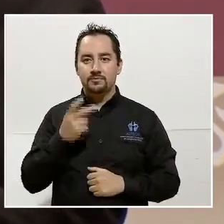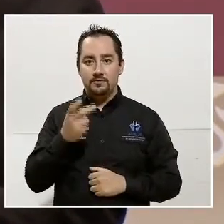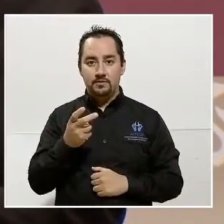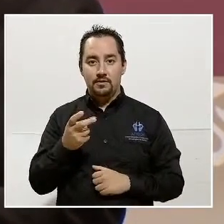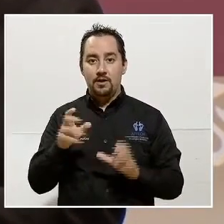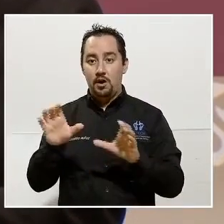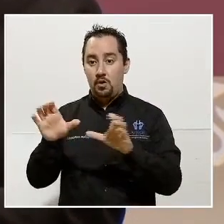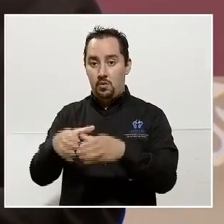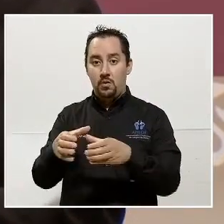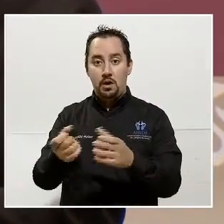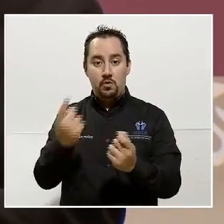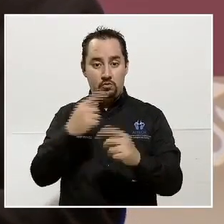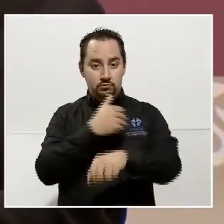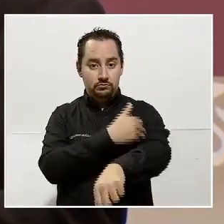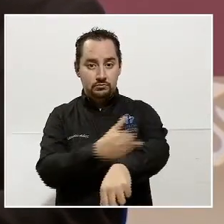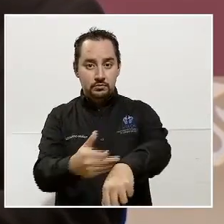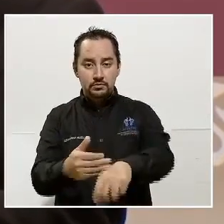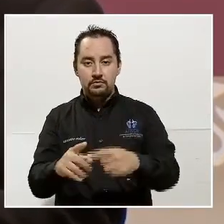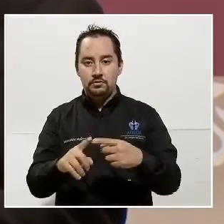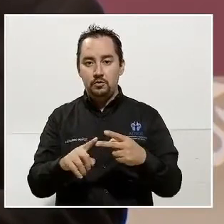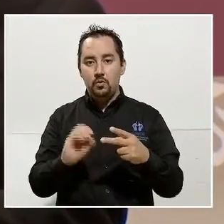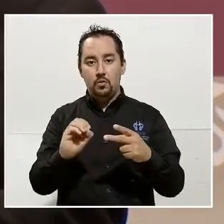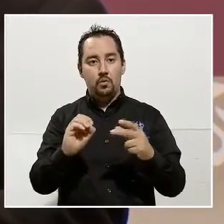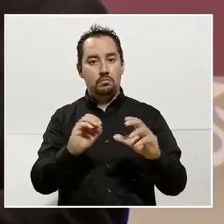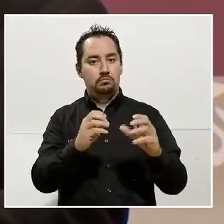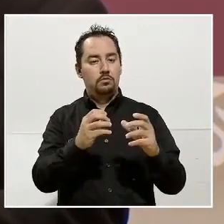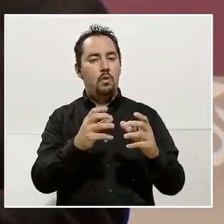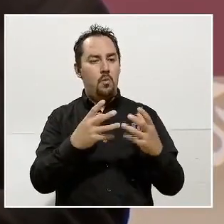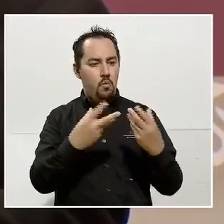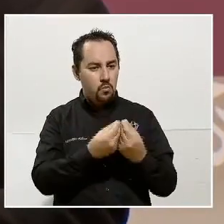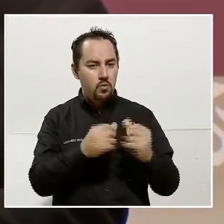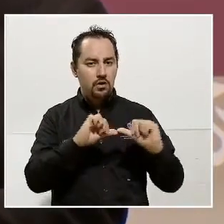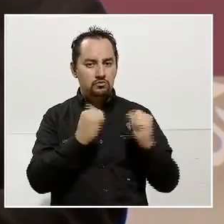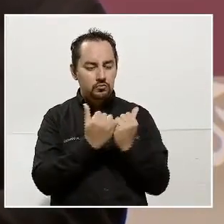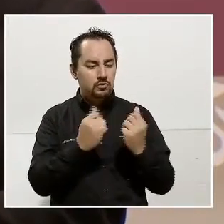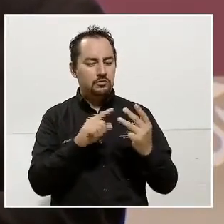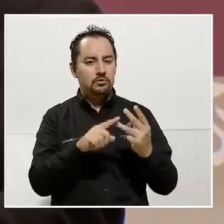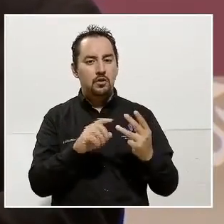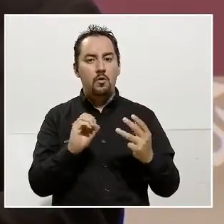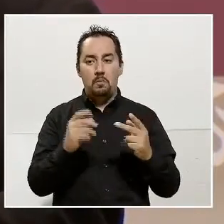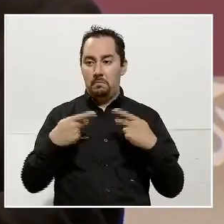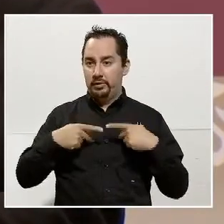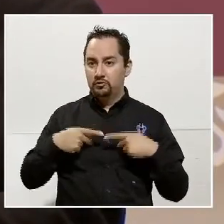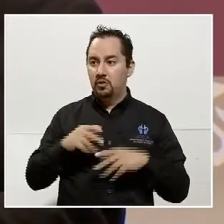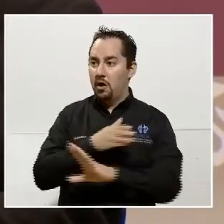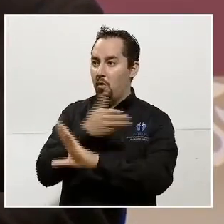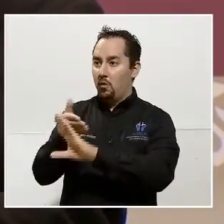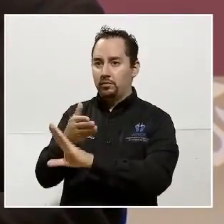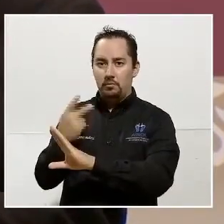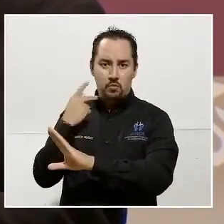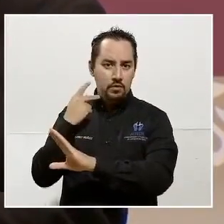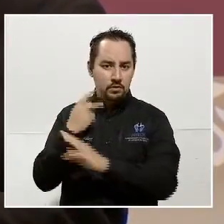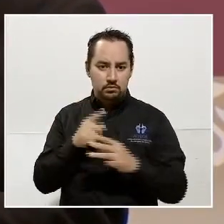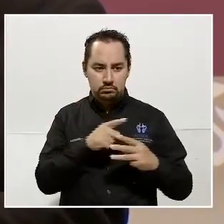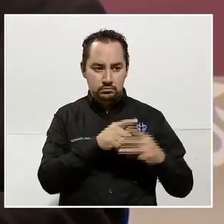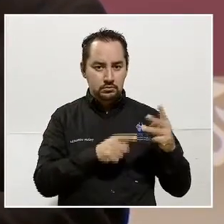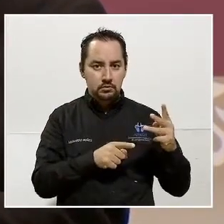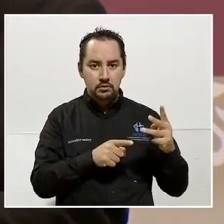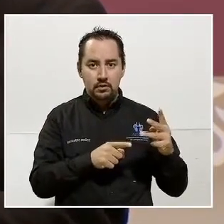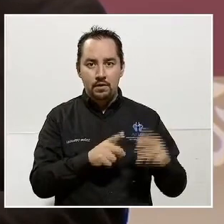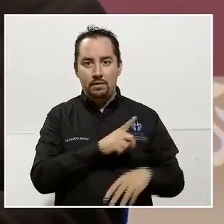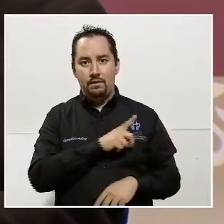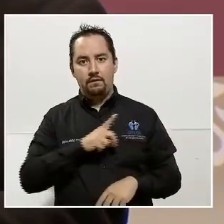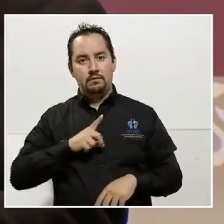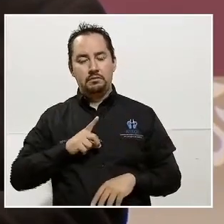de familias, de organizaciones e individuos, opositores políticos o no, debió detenerse